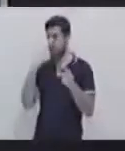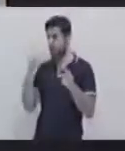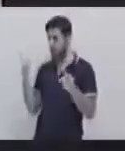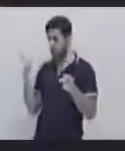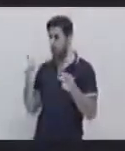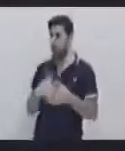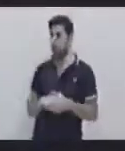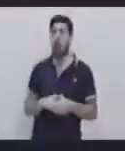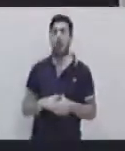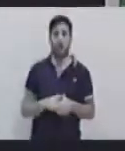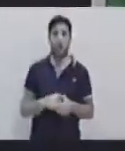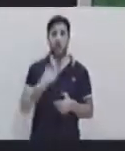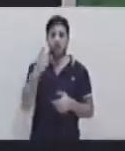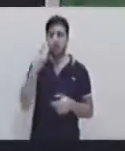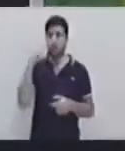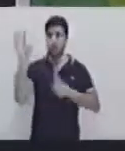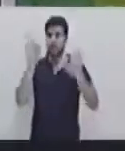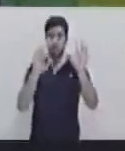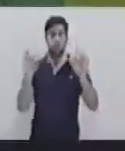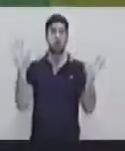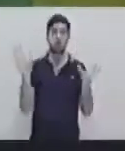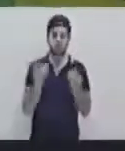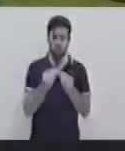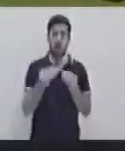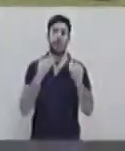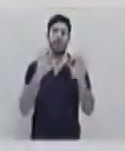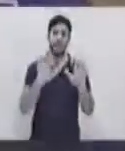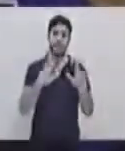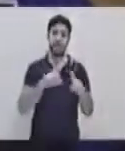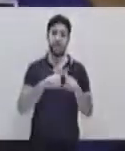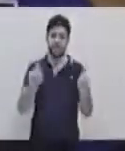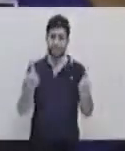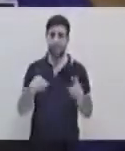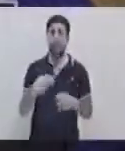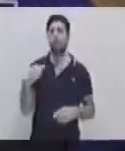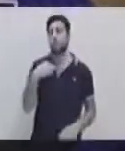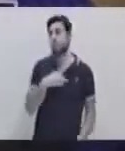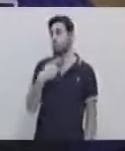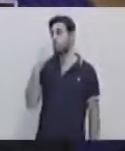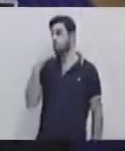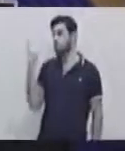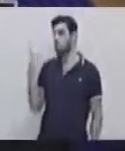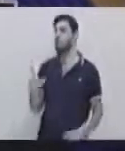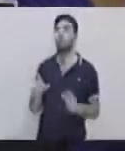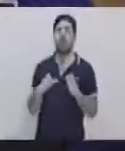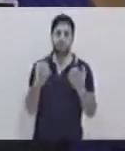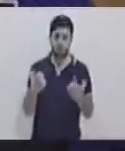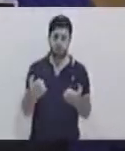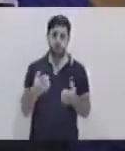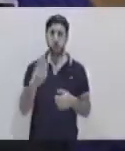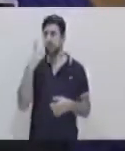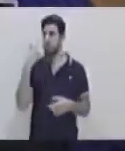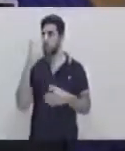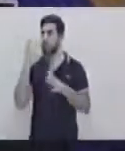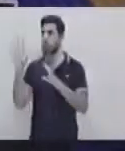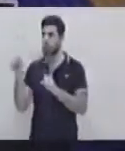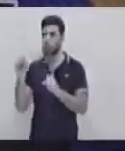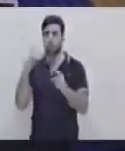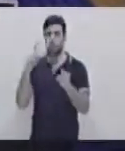sí hay ciertas diferencias en las imágenes. Veamos entonces.